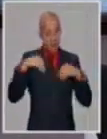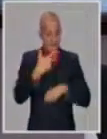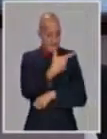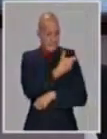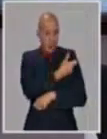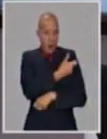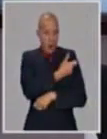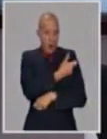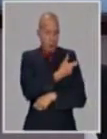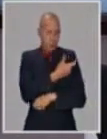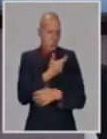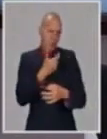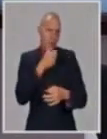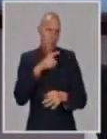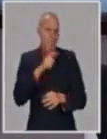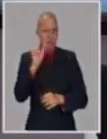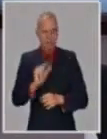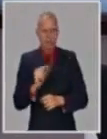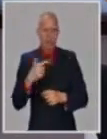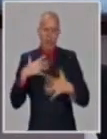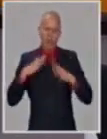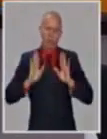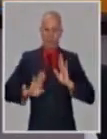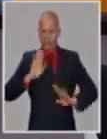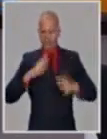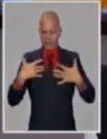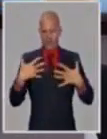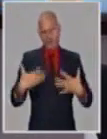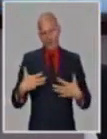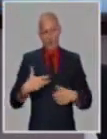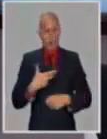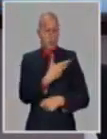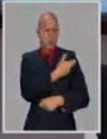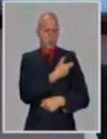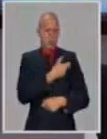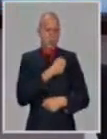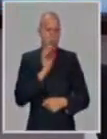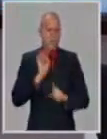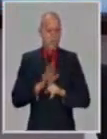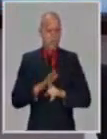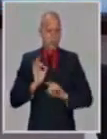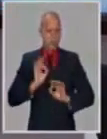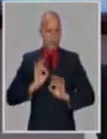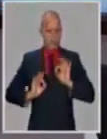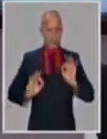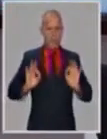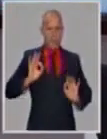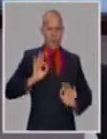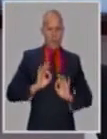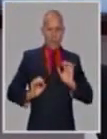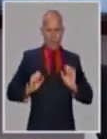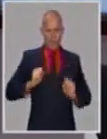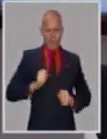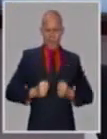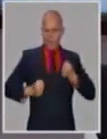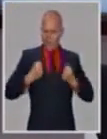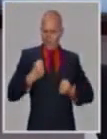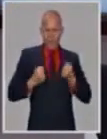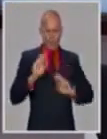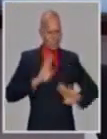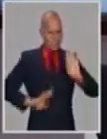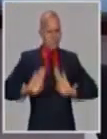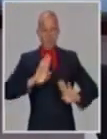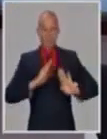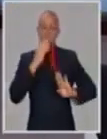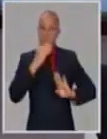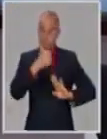llevar a cabo este desarrollo clínico de esta forma. También seguimos trabajando en los otros candidatos vacunales. O sea, nosotros próximamente, en alguno